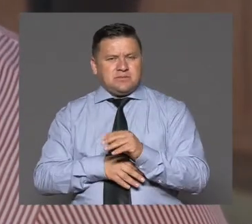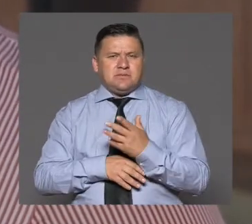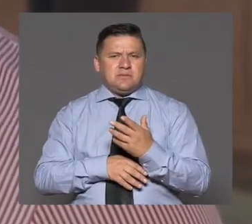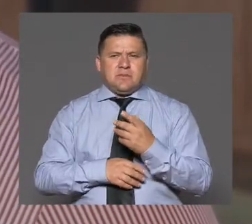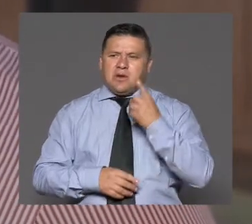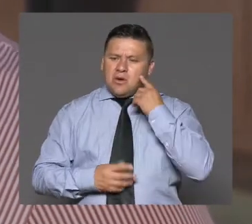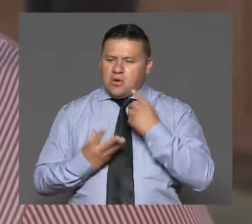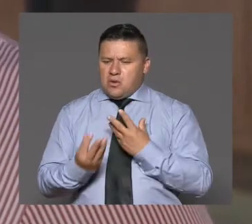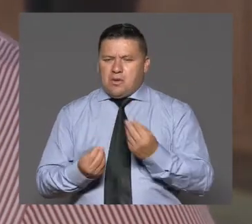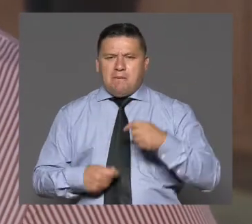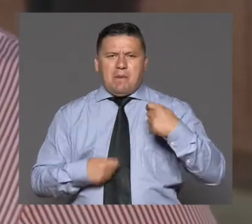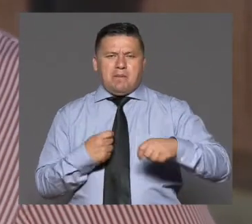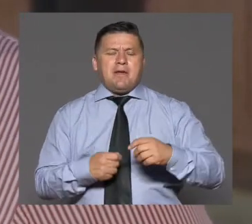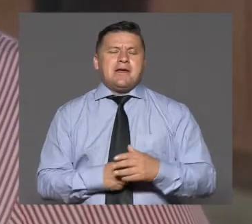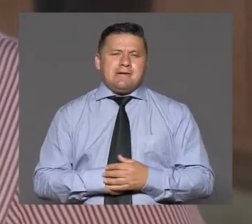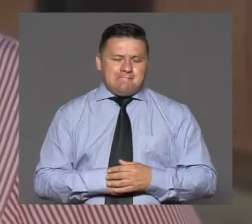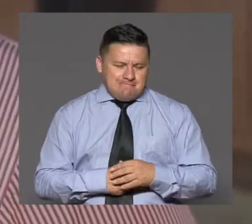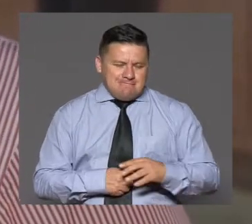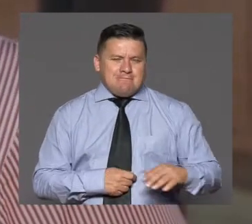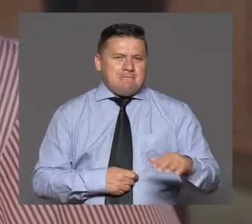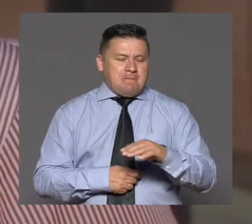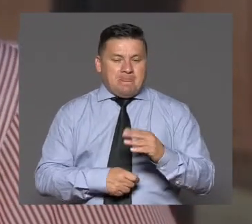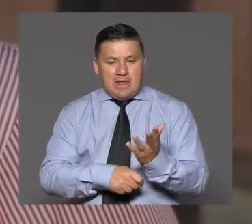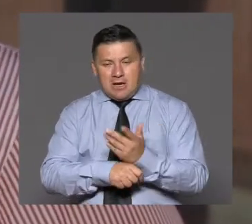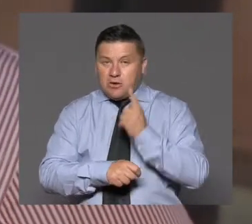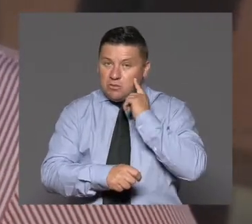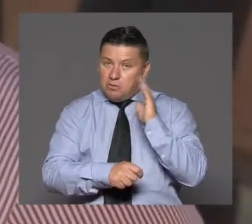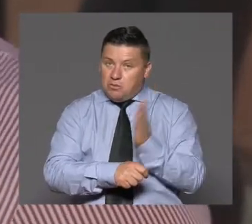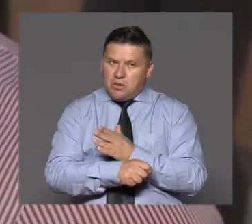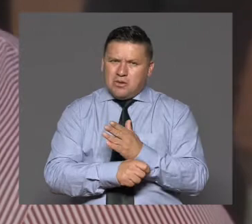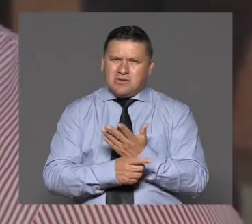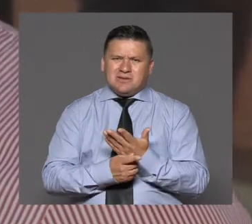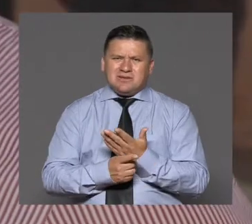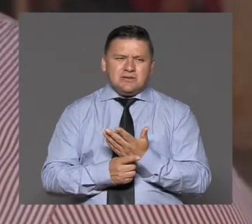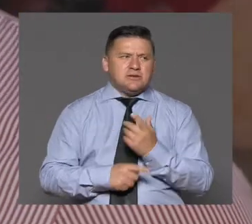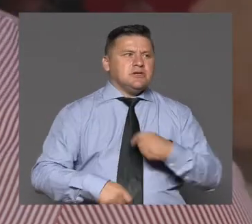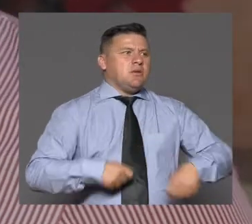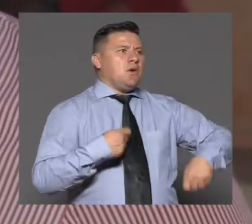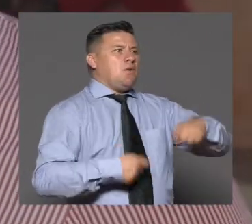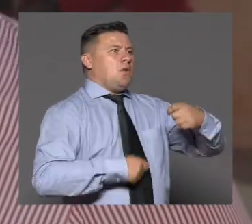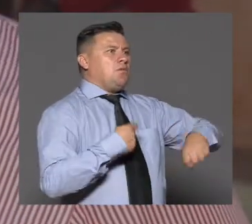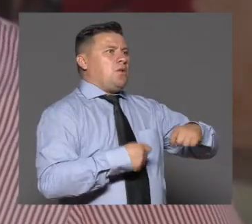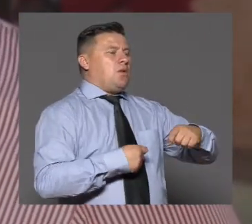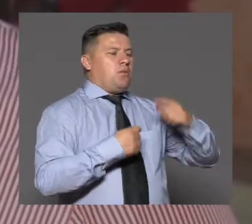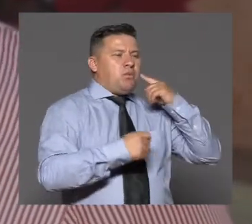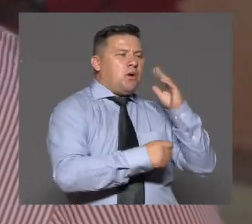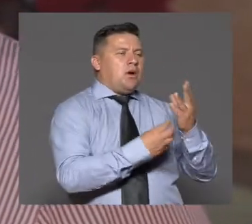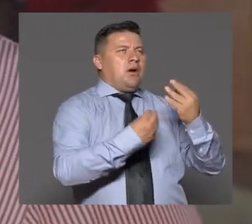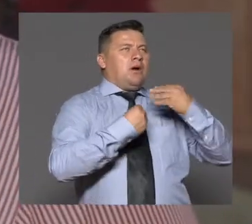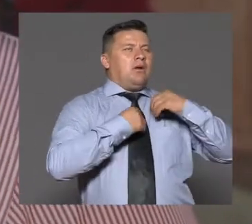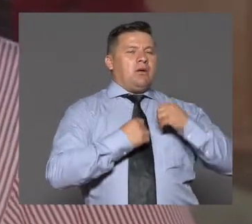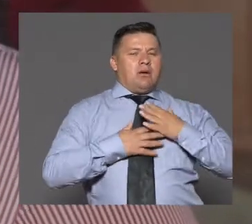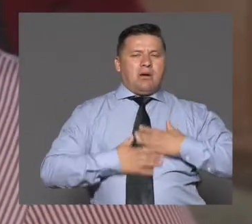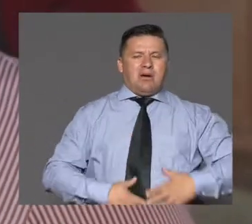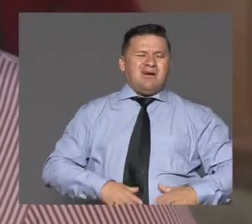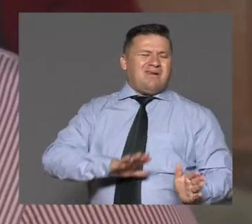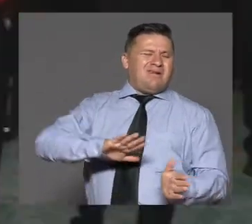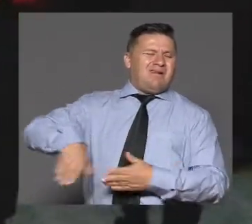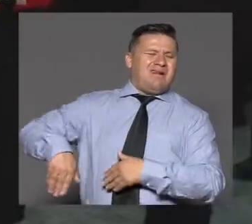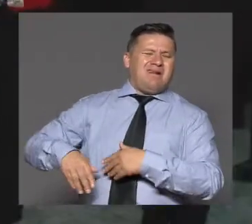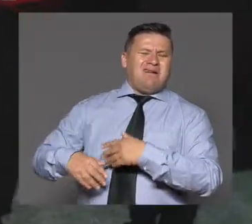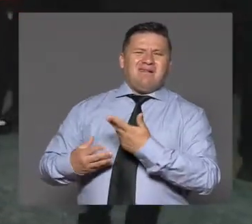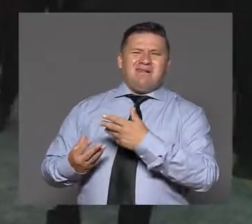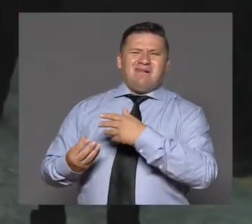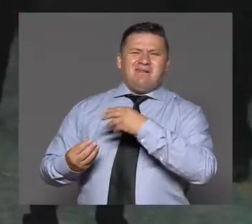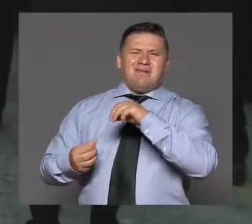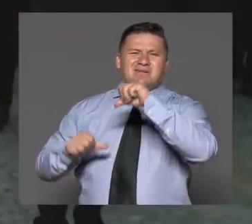de las bandas a que se vinculen. Que el arte de la música nos aleja de muchos factores de vulnerabilidad, nos aleja de ocupar mal el tiempo libre. Y